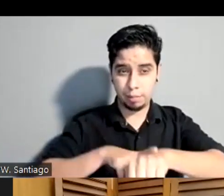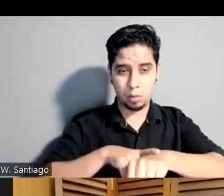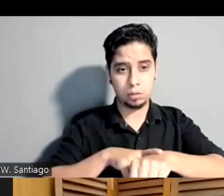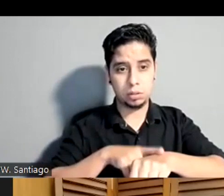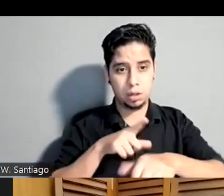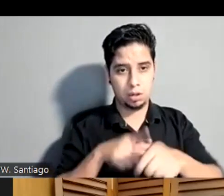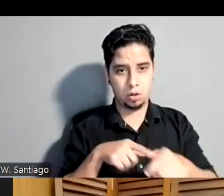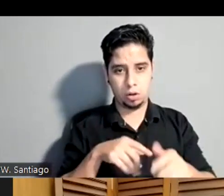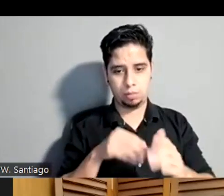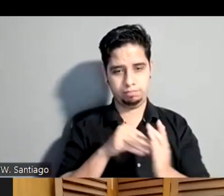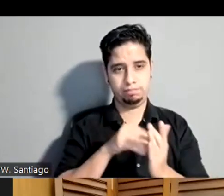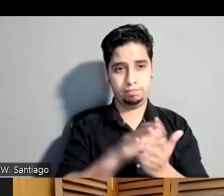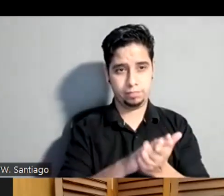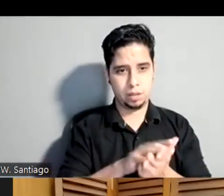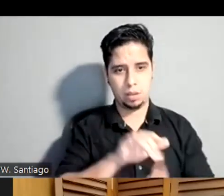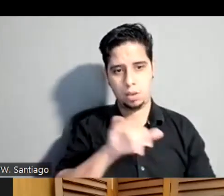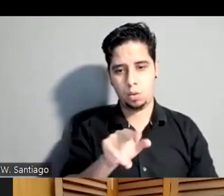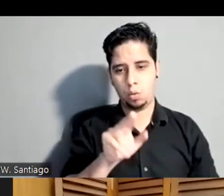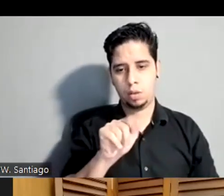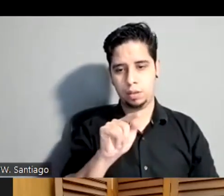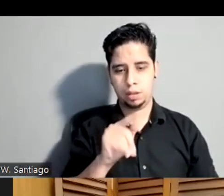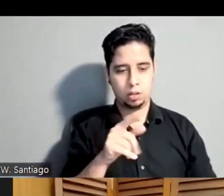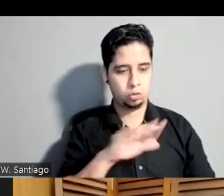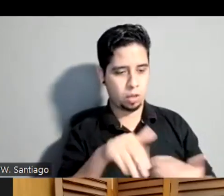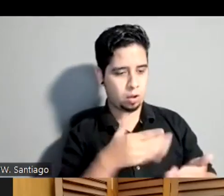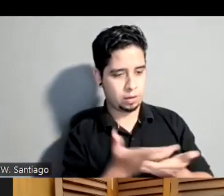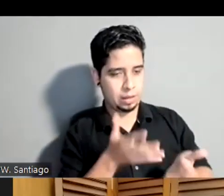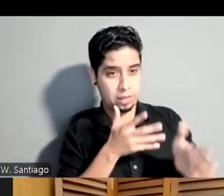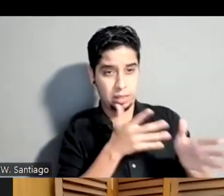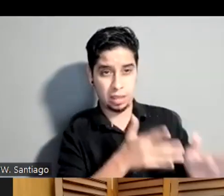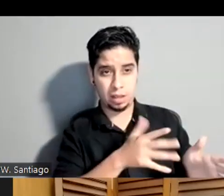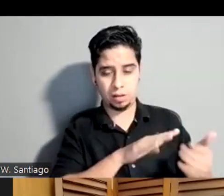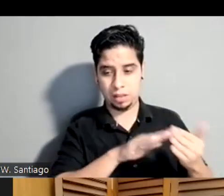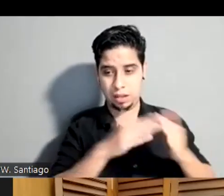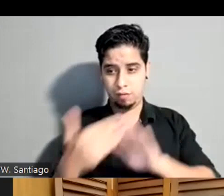¿no? En el personaje de Juanita, lo que deja, en lo que se convierte.